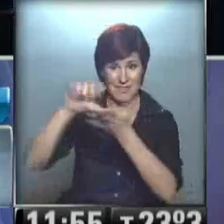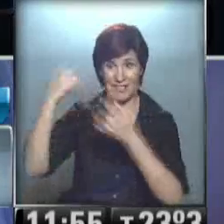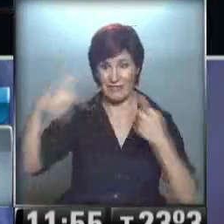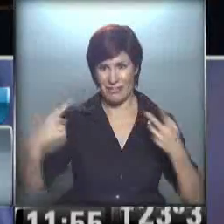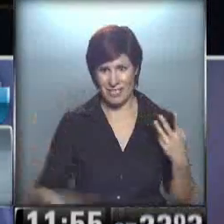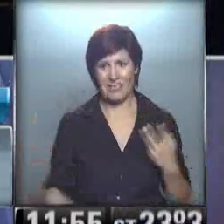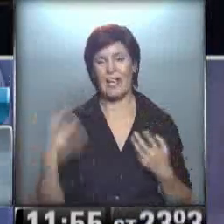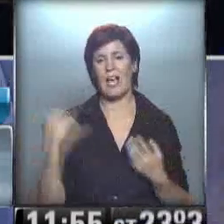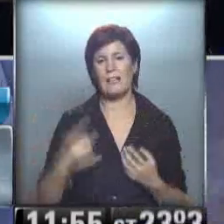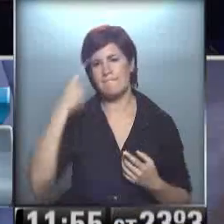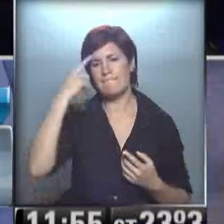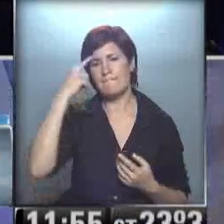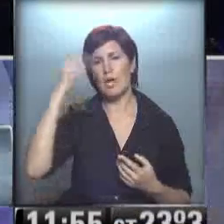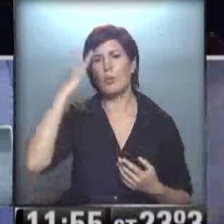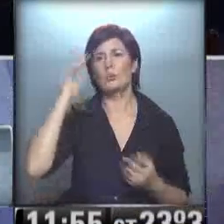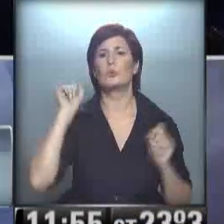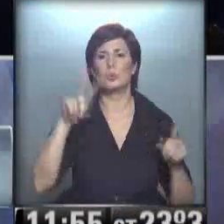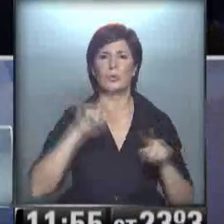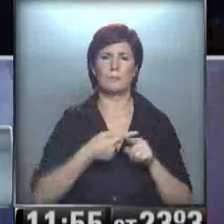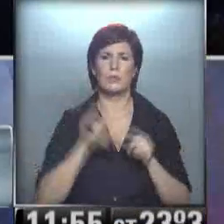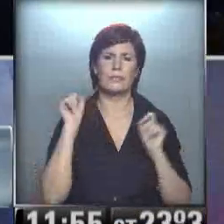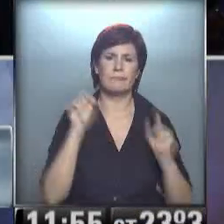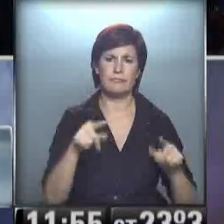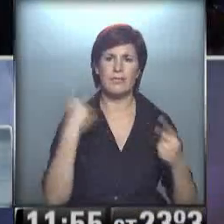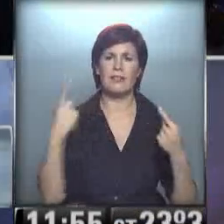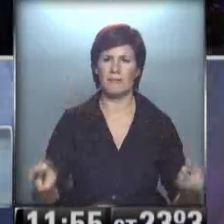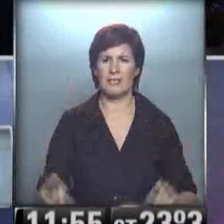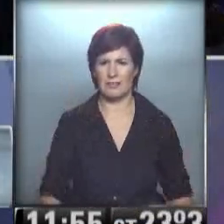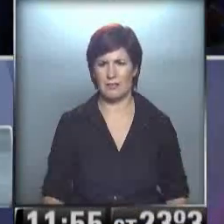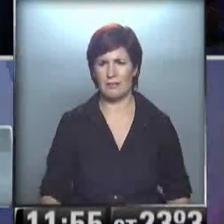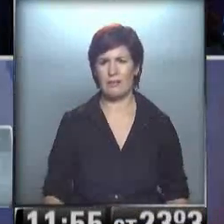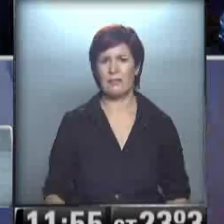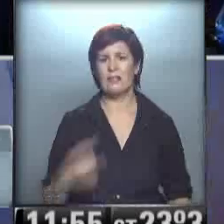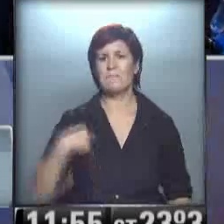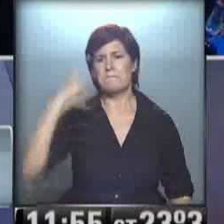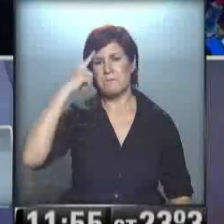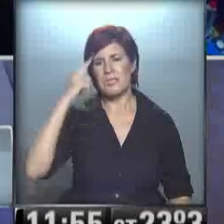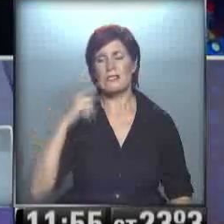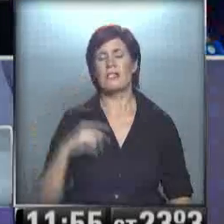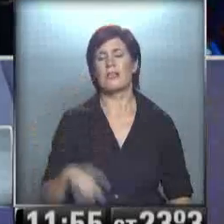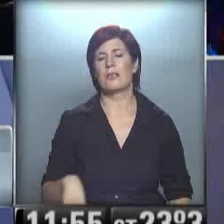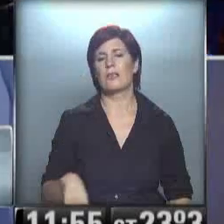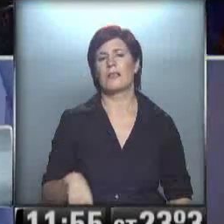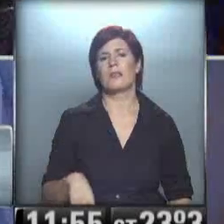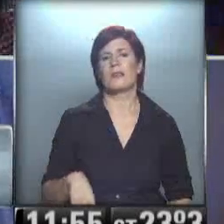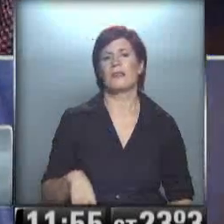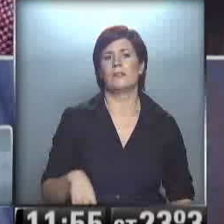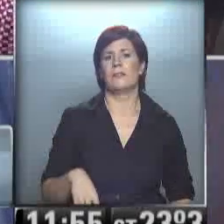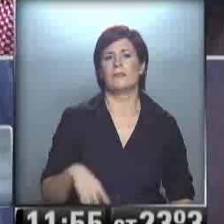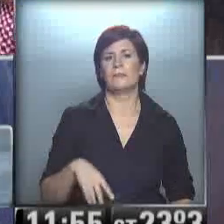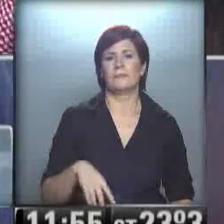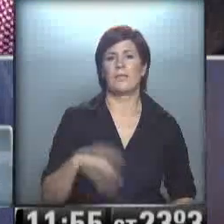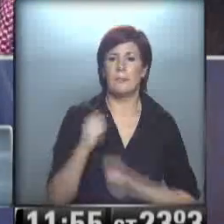madurez y una cultura política que no admiten este tipo de abusos por parte de